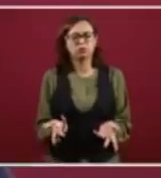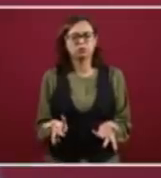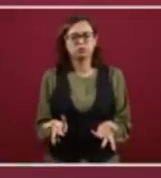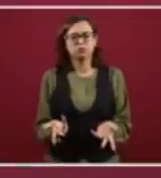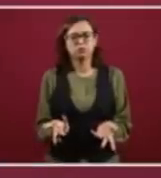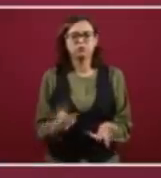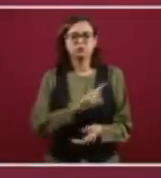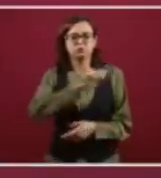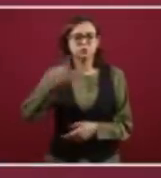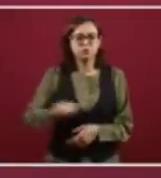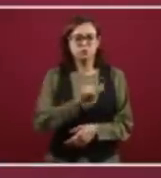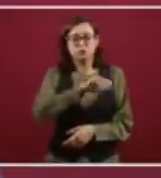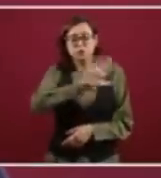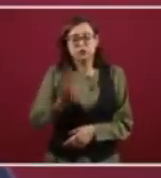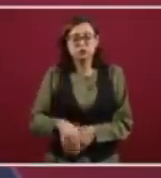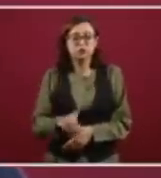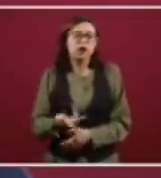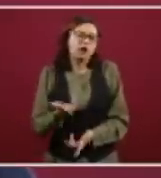me van a hacer homenajes?